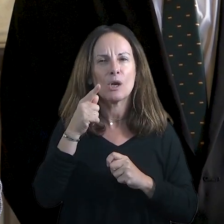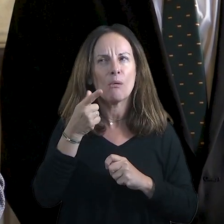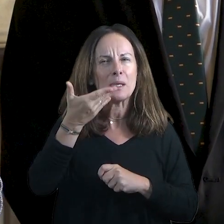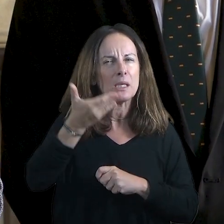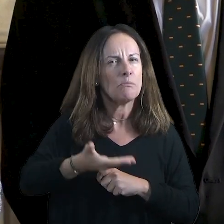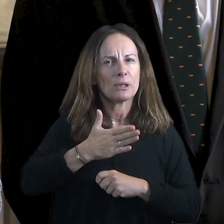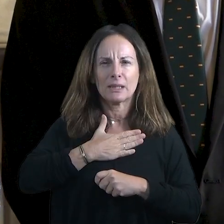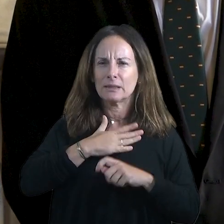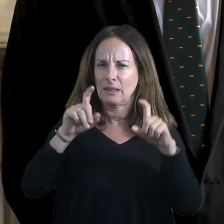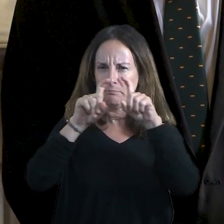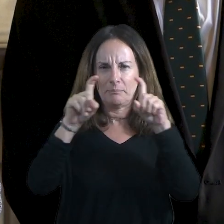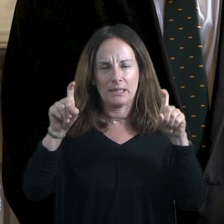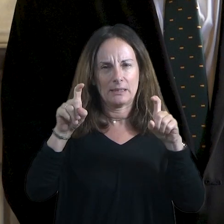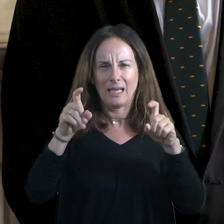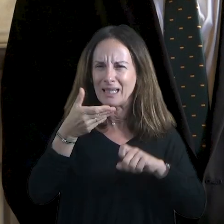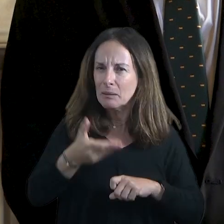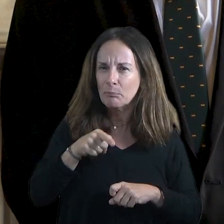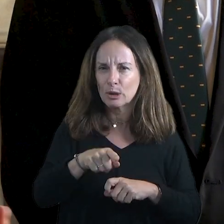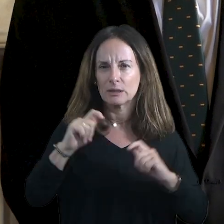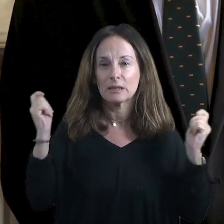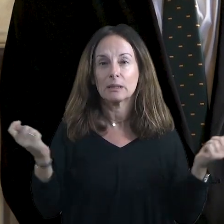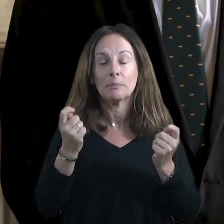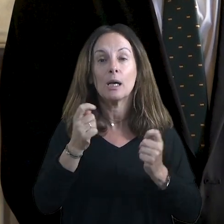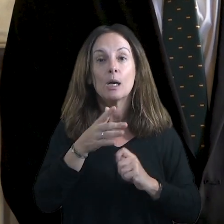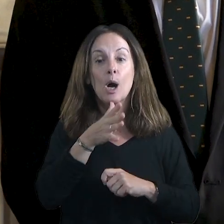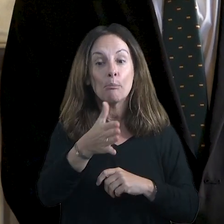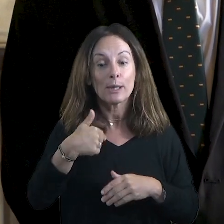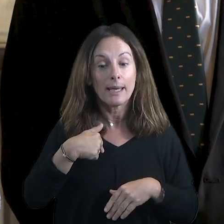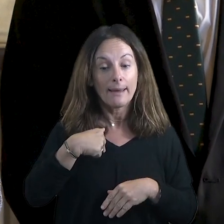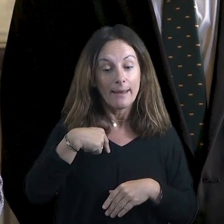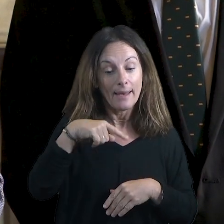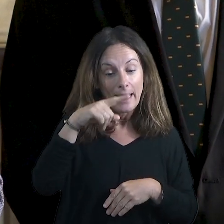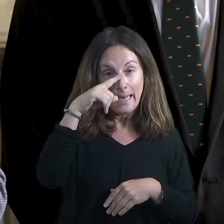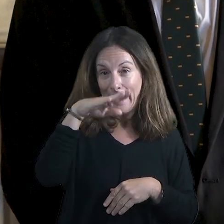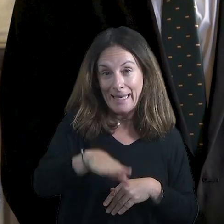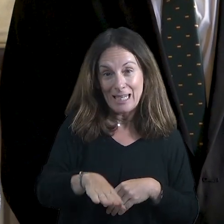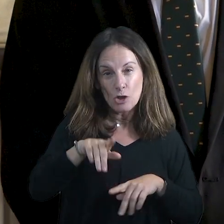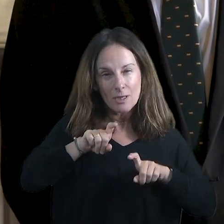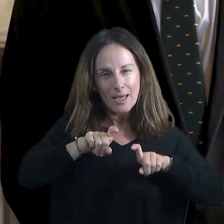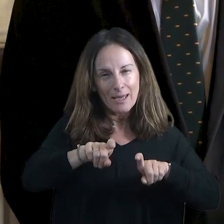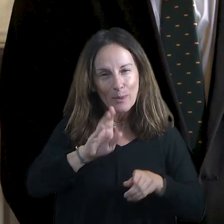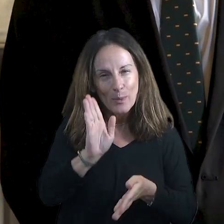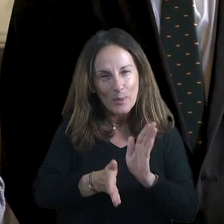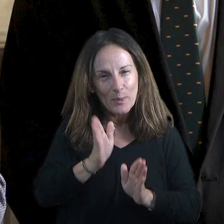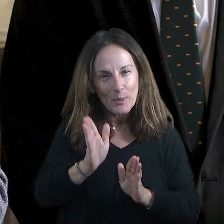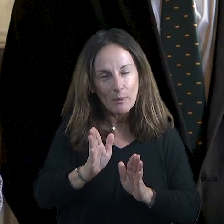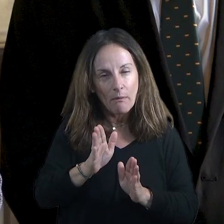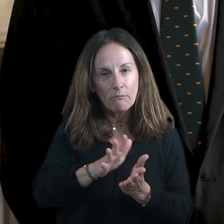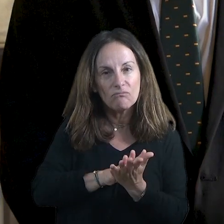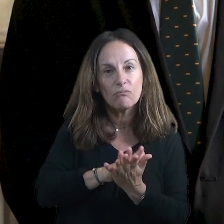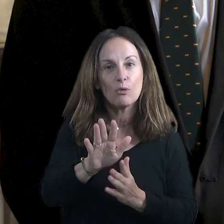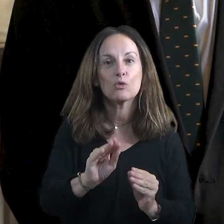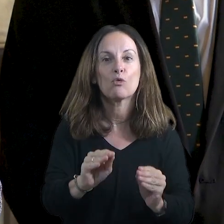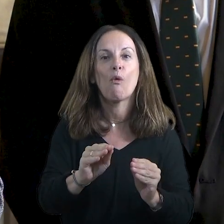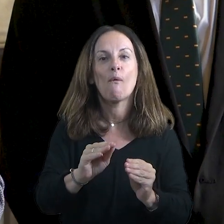fundamental para Ecovidrio, porque cuando llegamos y educamos a un peque, estamos educando y concienciando una familia.